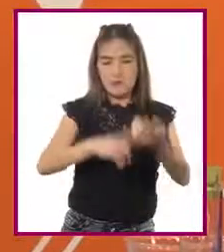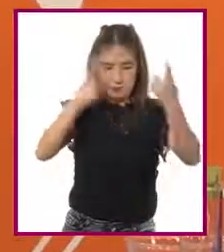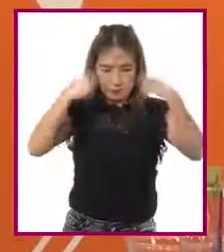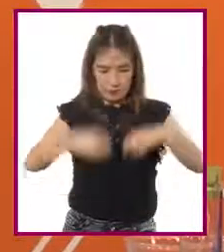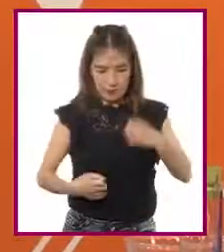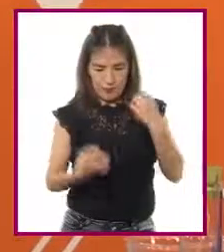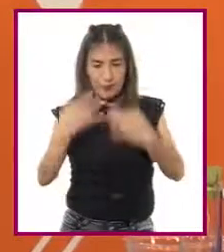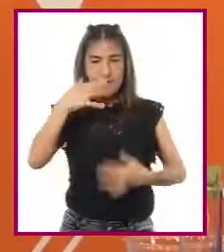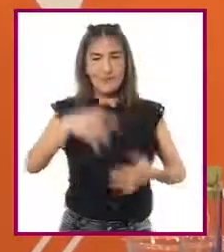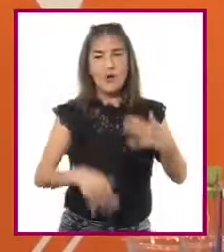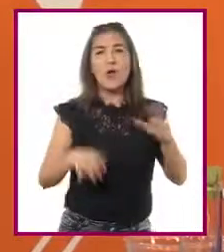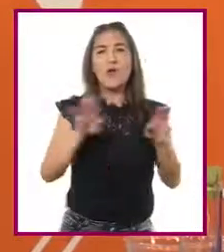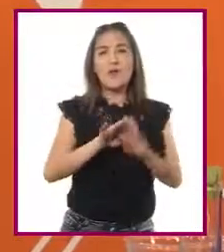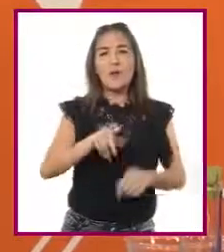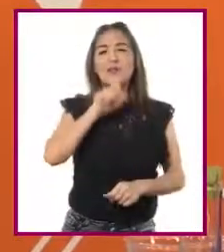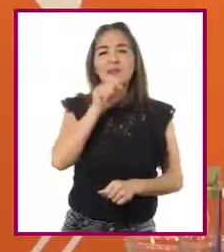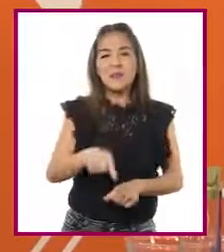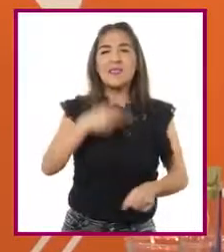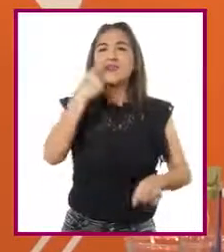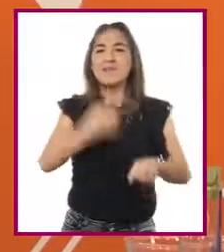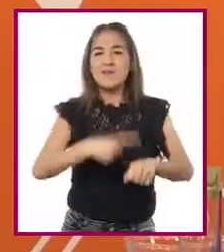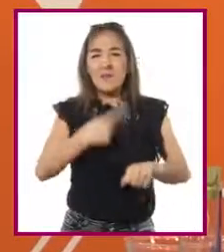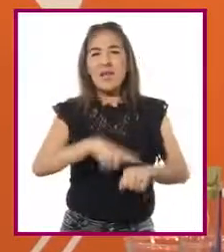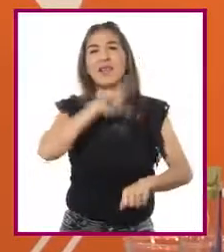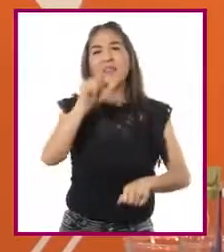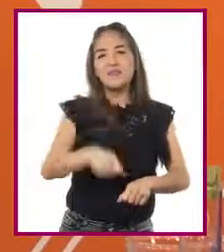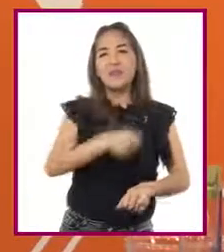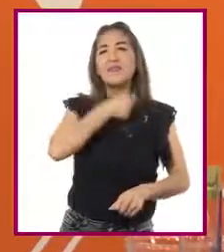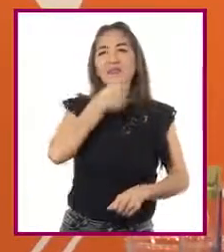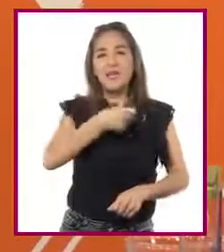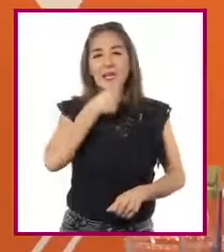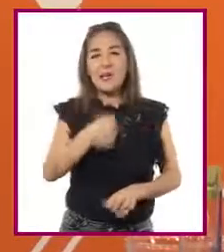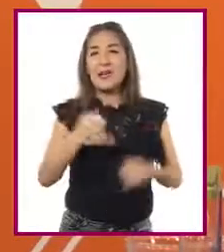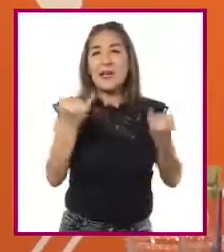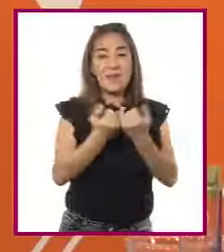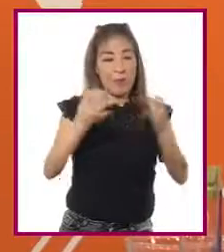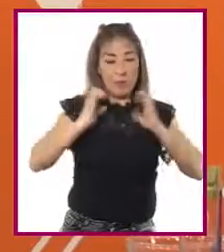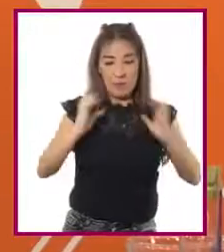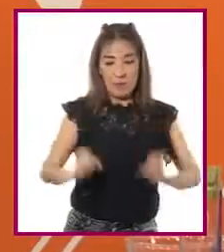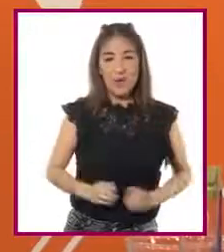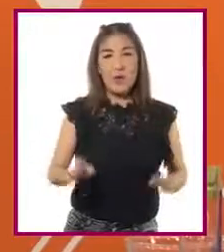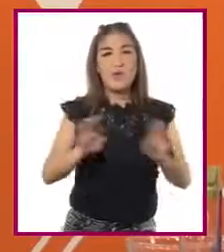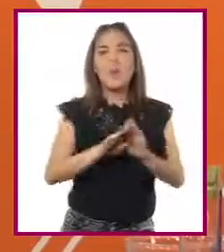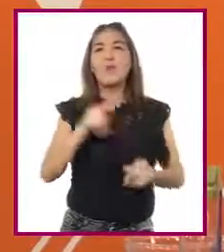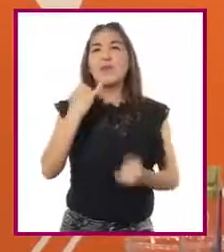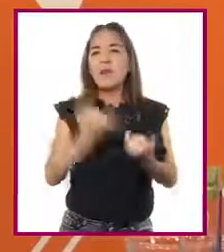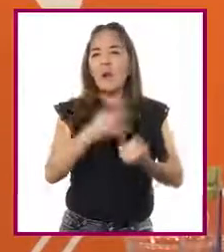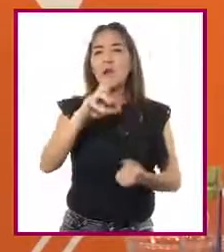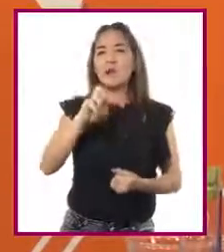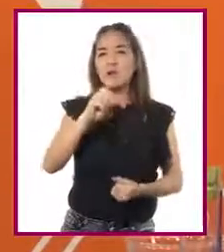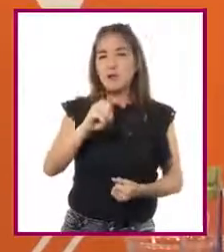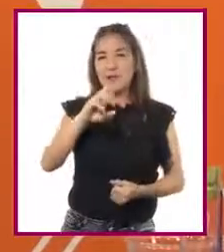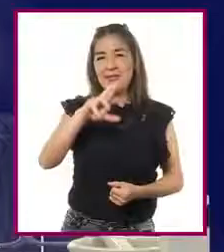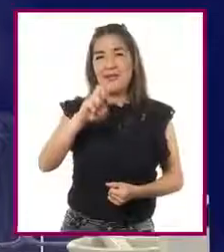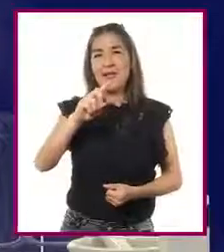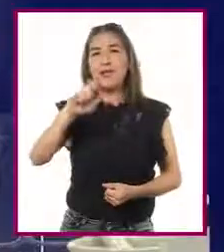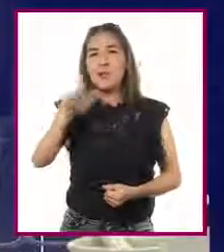genera sustancias que nos enferman y envejecen. En nuestro cuerpo suceden muchas reacciones de óxido-reducción. Veamos un